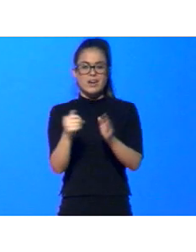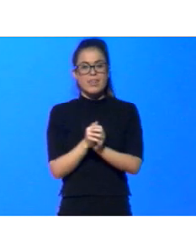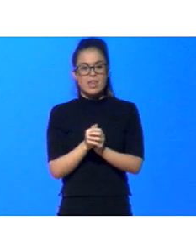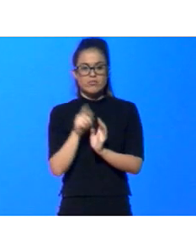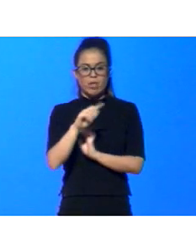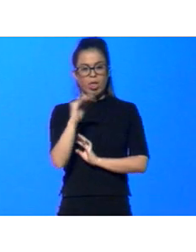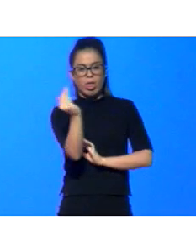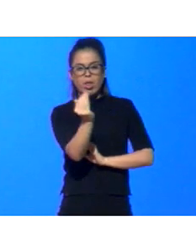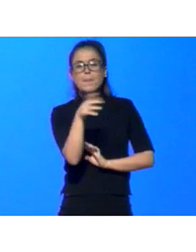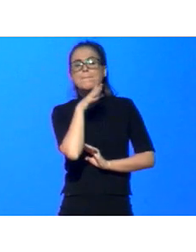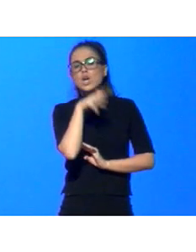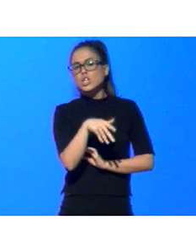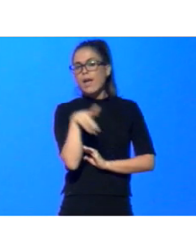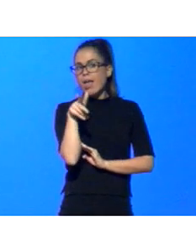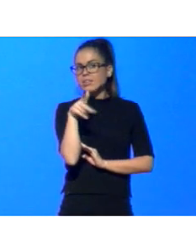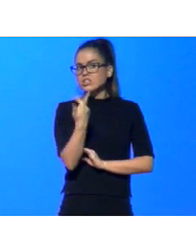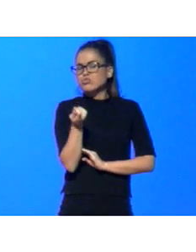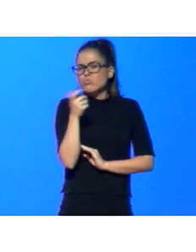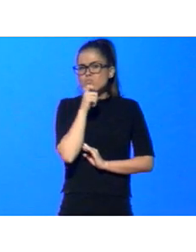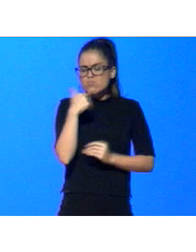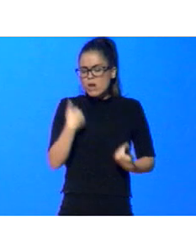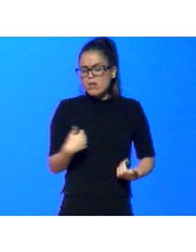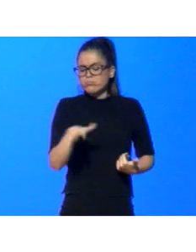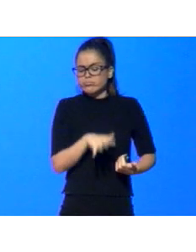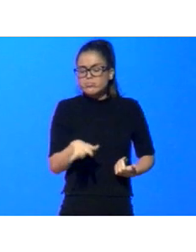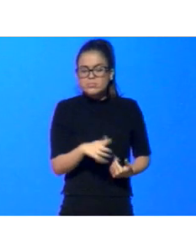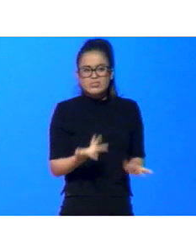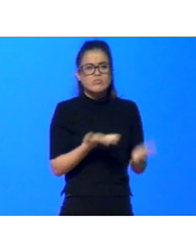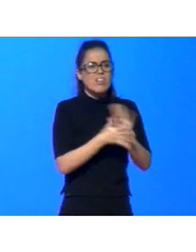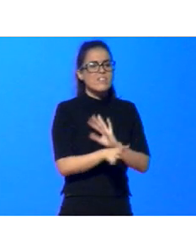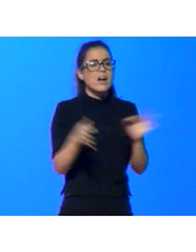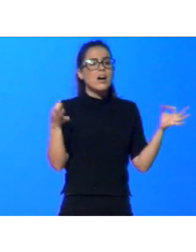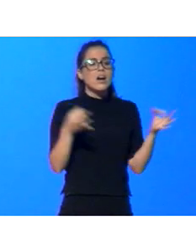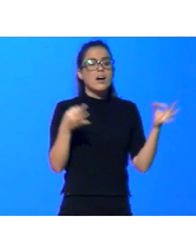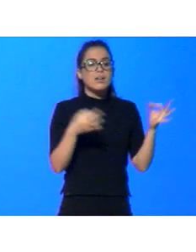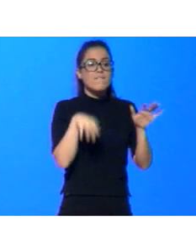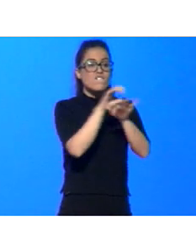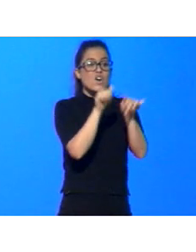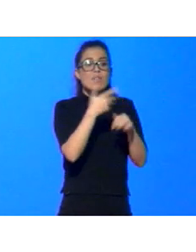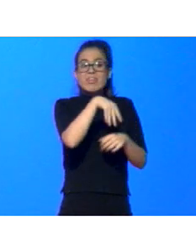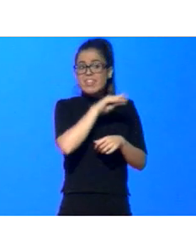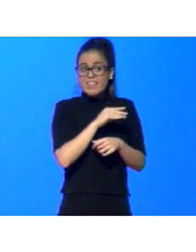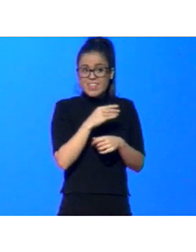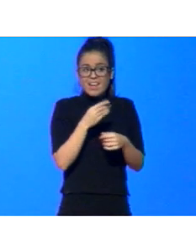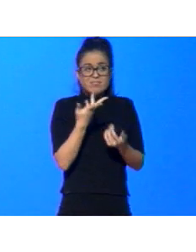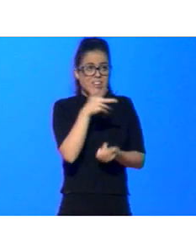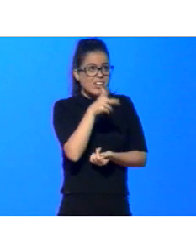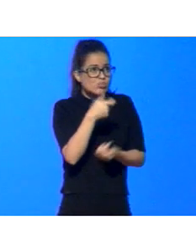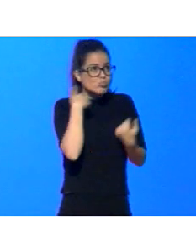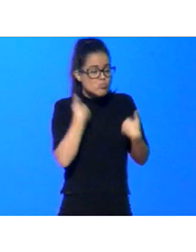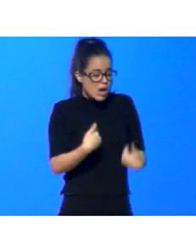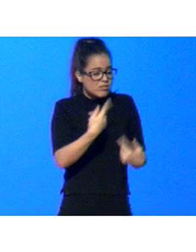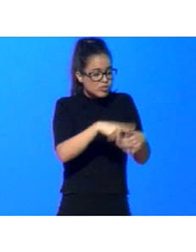a los Derechos Humanos que quiere decir esto Pues que existen diferentes formas de entender los Derechos Humanos